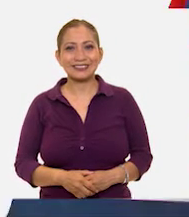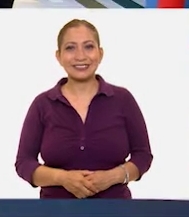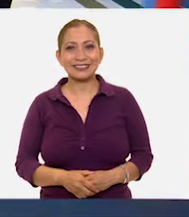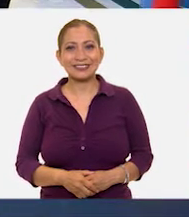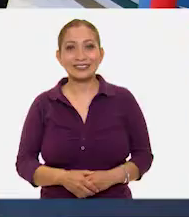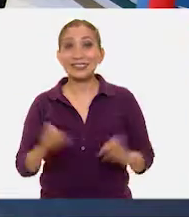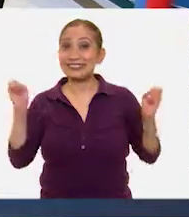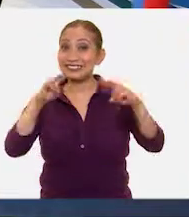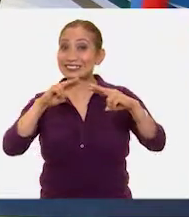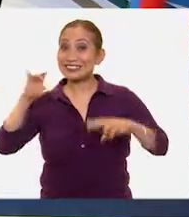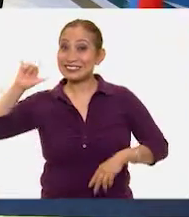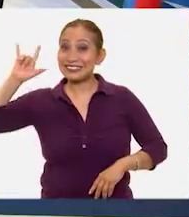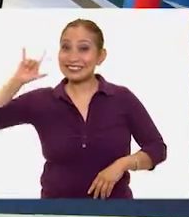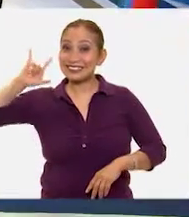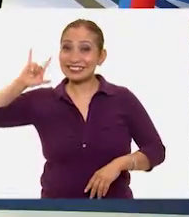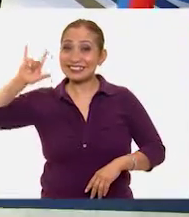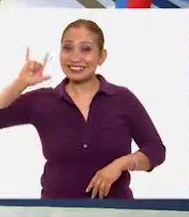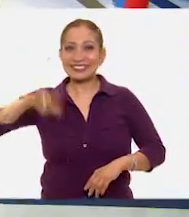aprendeencasa.sep.gov.mx. ¡Nos vemos!